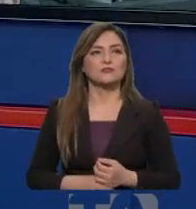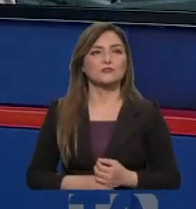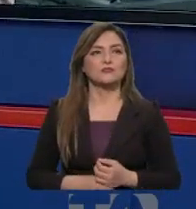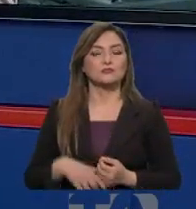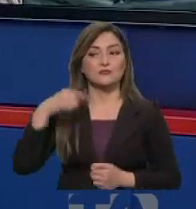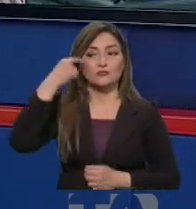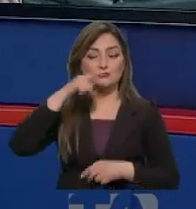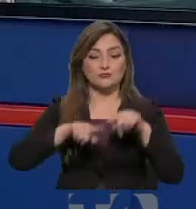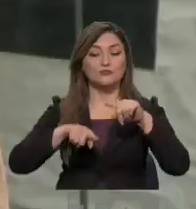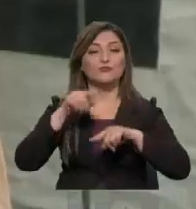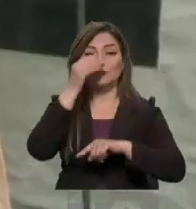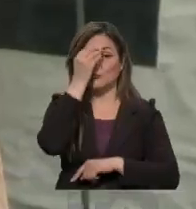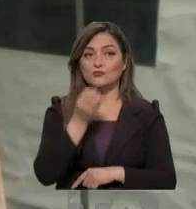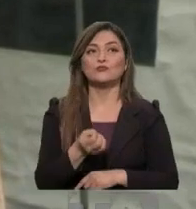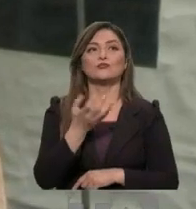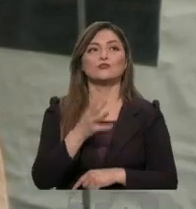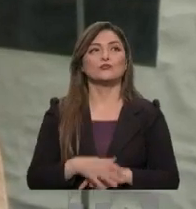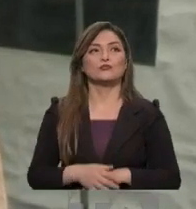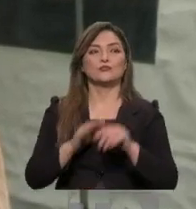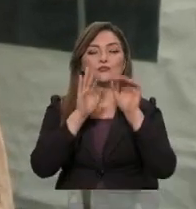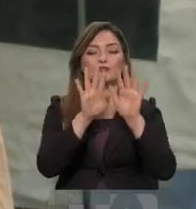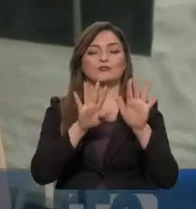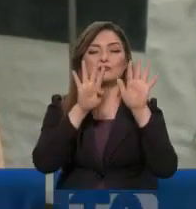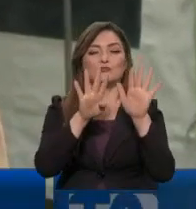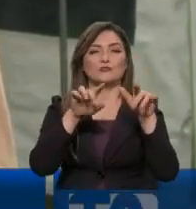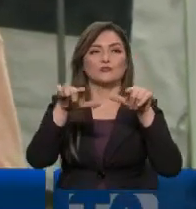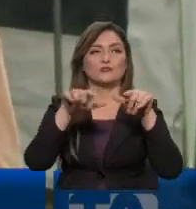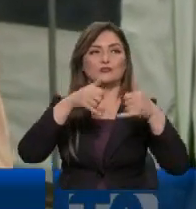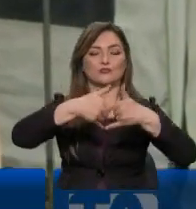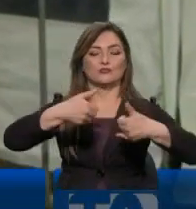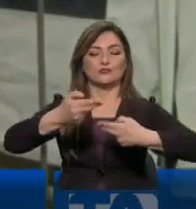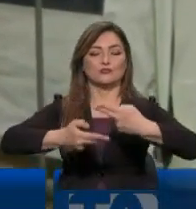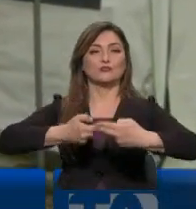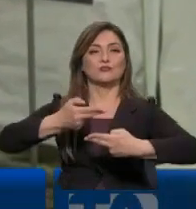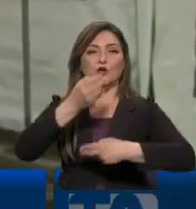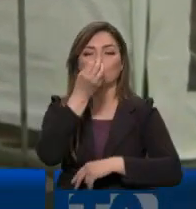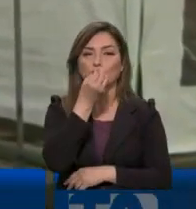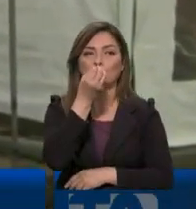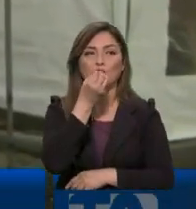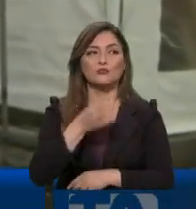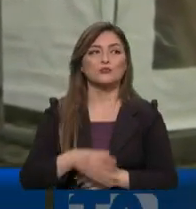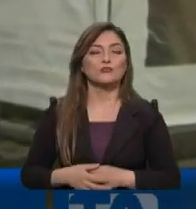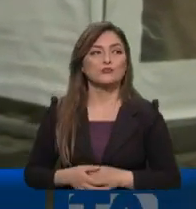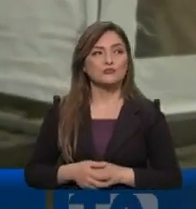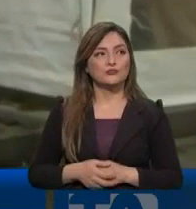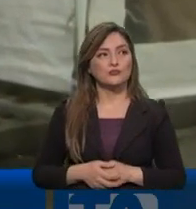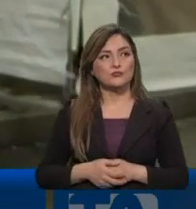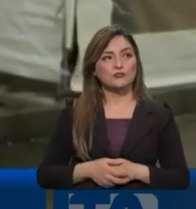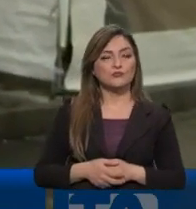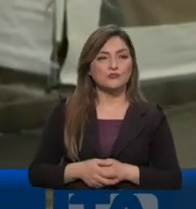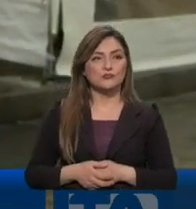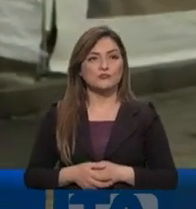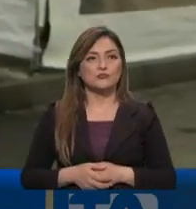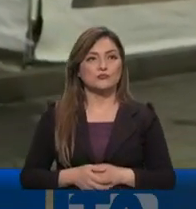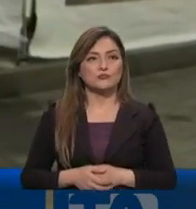Isa, amigos televidentes, muy buenos días. Son 19 puestos comerciales de comida, eso es importante mencionar, que